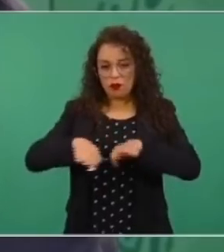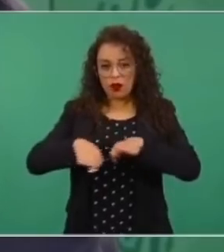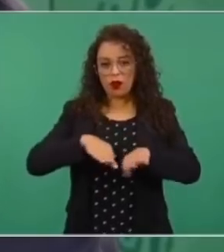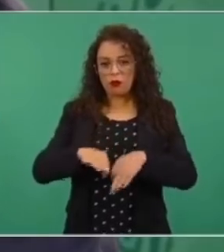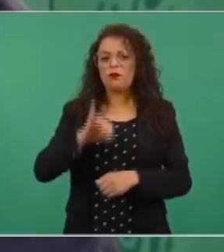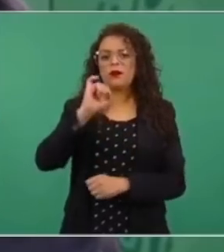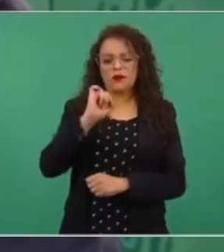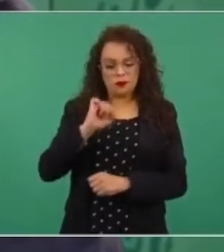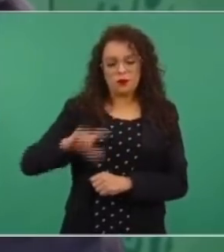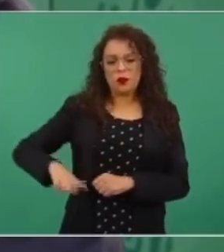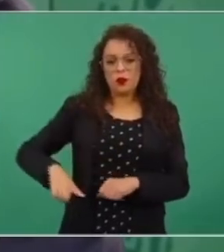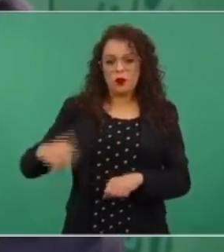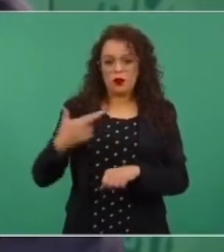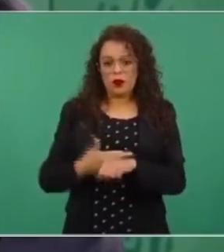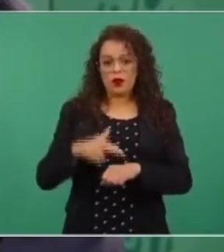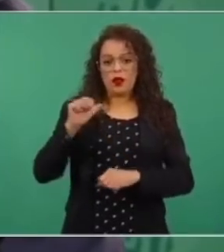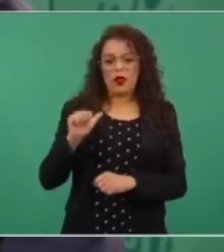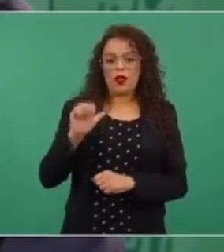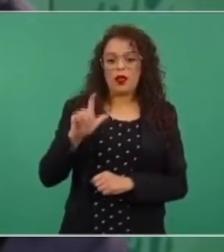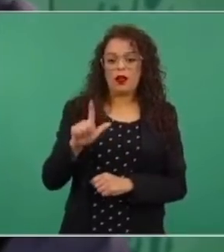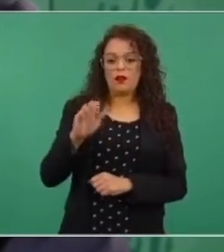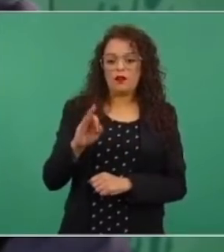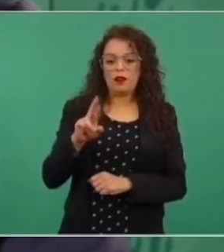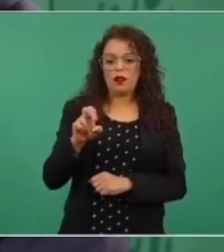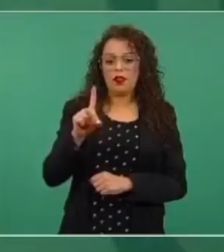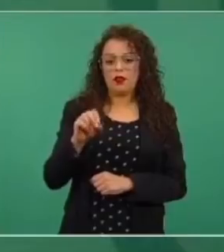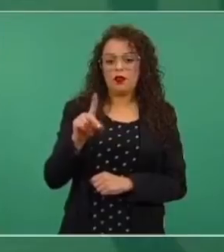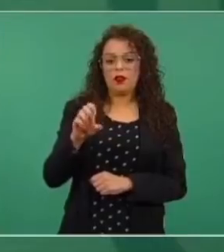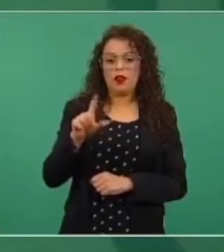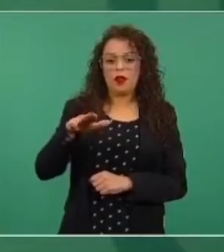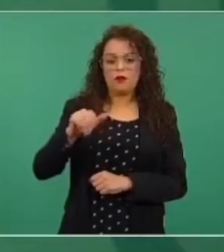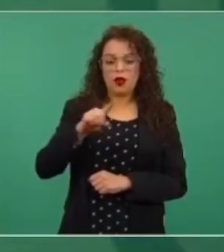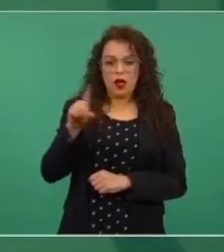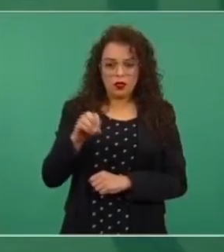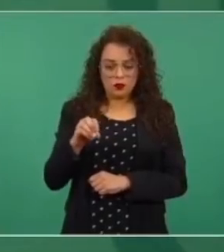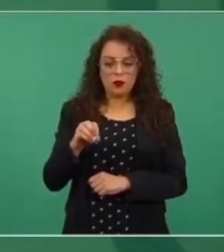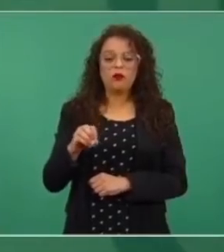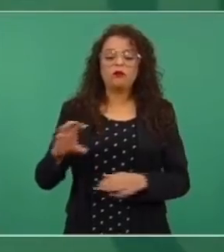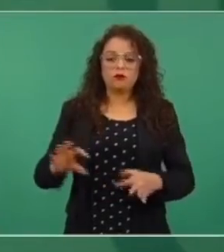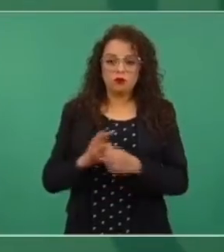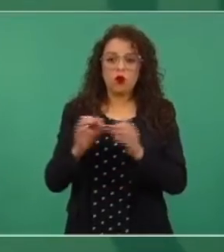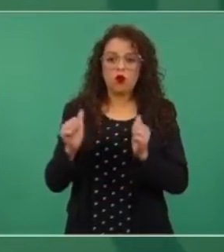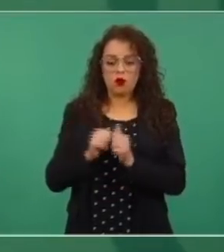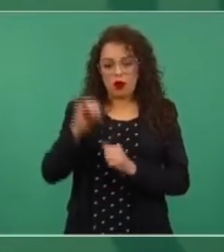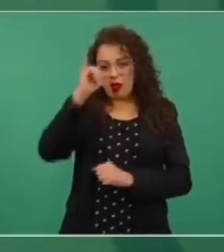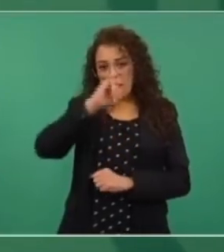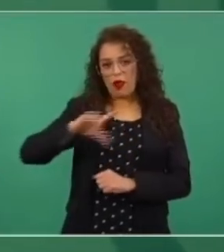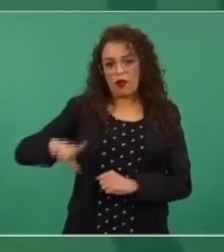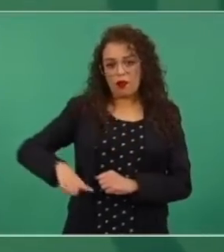gobernador Alfredo del Mazo está trabajando en coordinación con la jefa de gobierno.